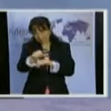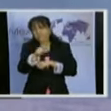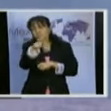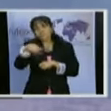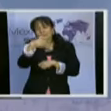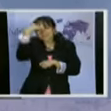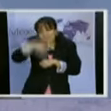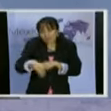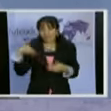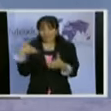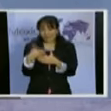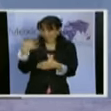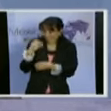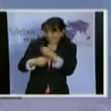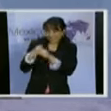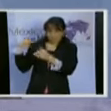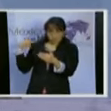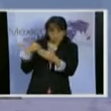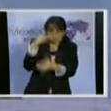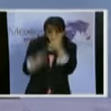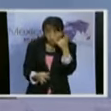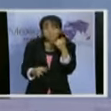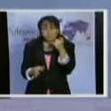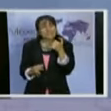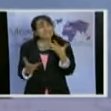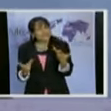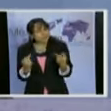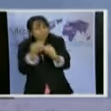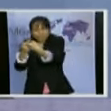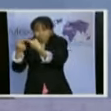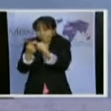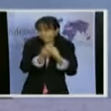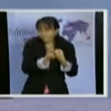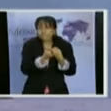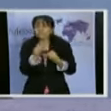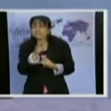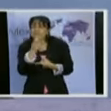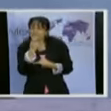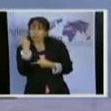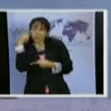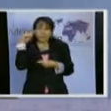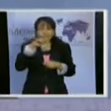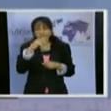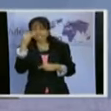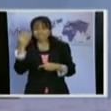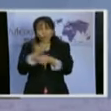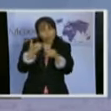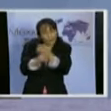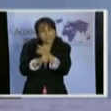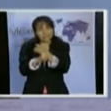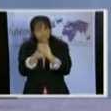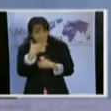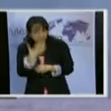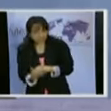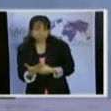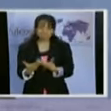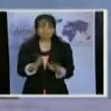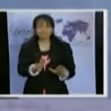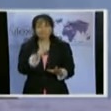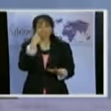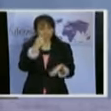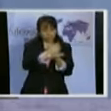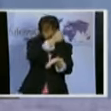sido, diría yo, paradigmático a nivel mundial y no necesariamente bueno. Las ciudades han crecido exponencialmente,